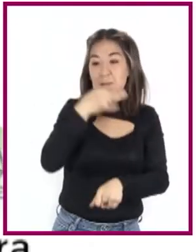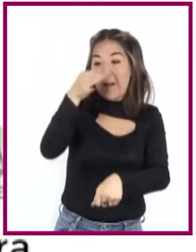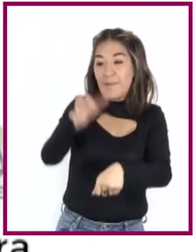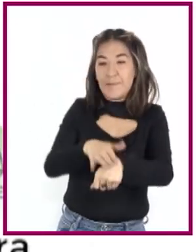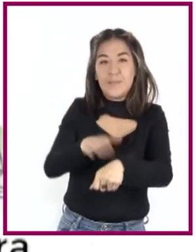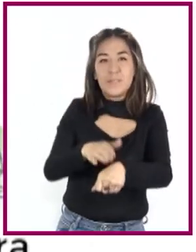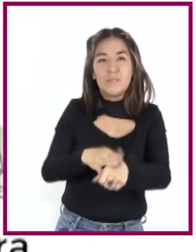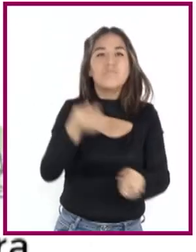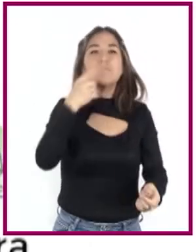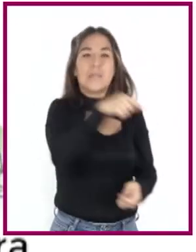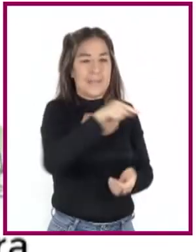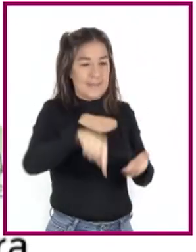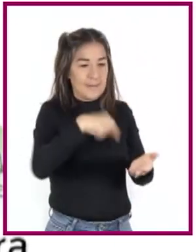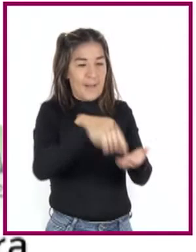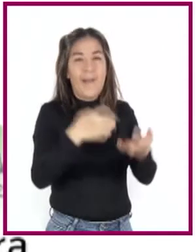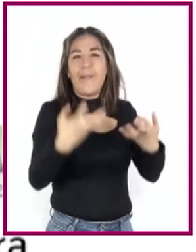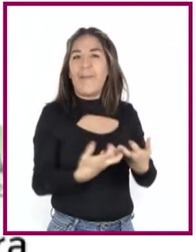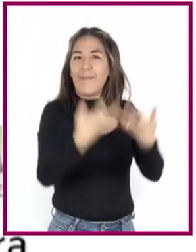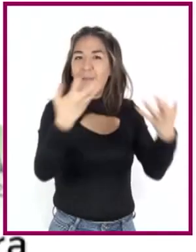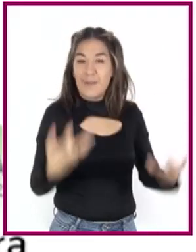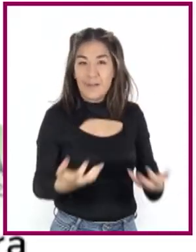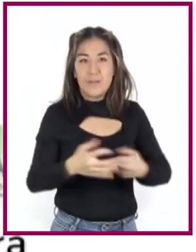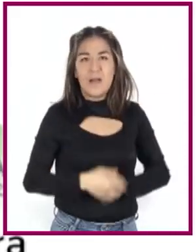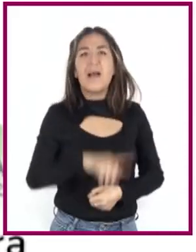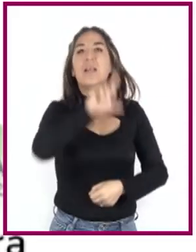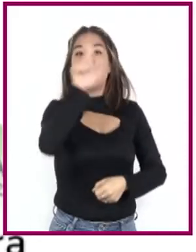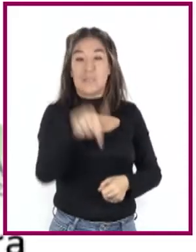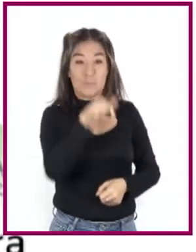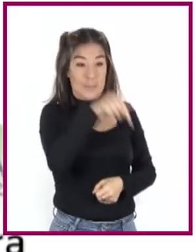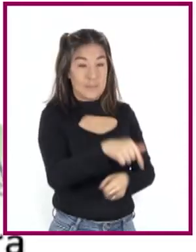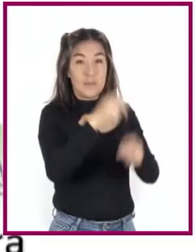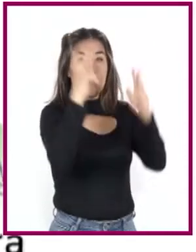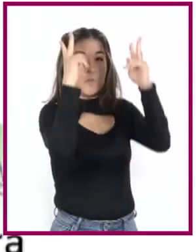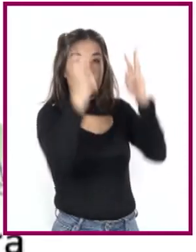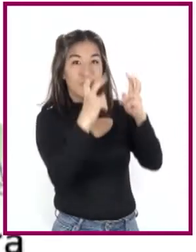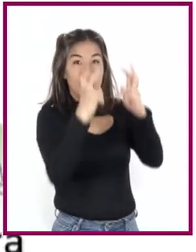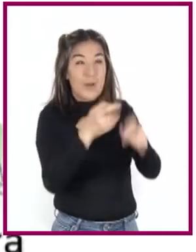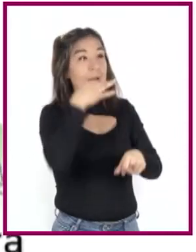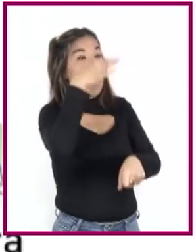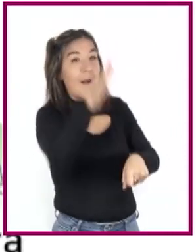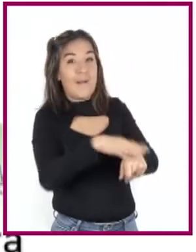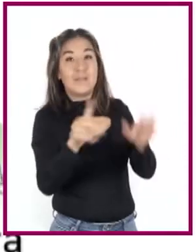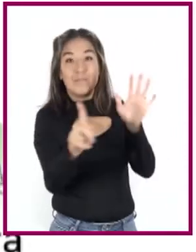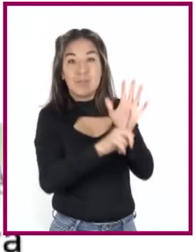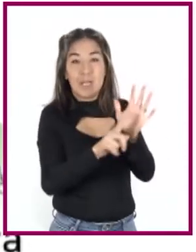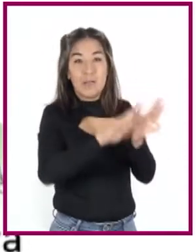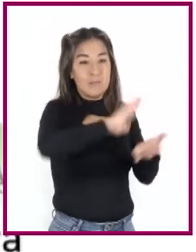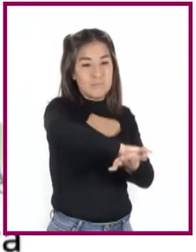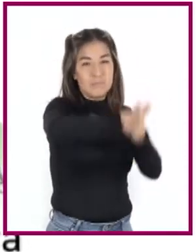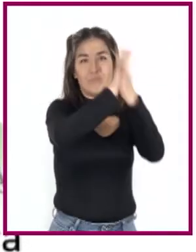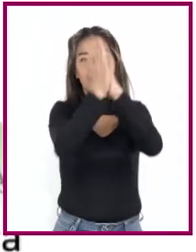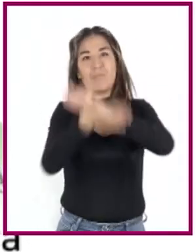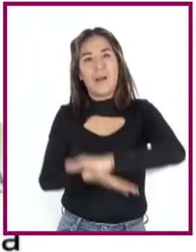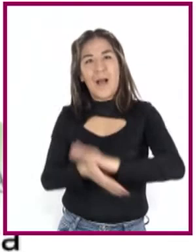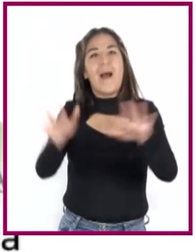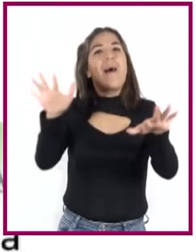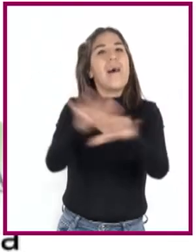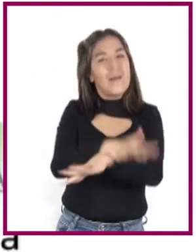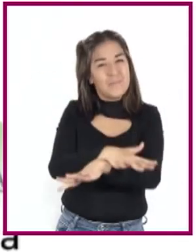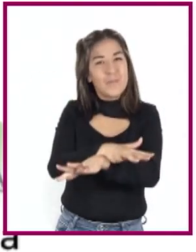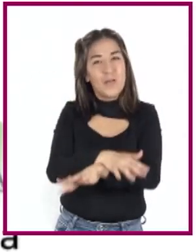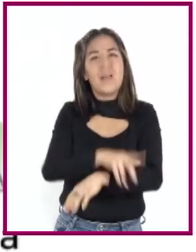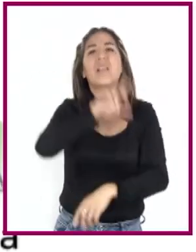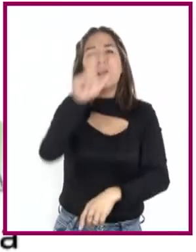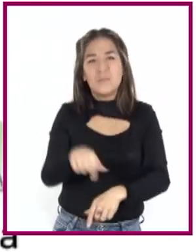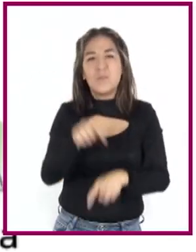las estaciones de tierra. Se filtran las señales, se cambia su frecuencia y se las amplifica. Y luego se